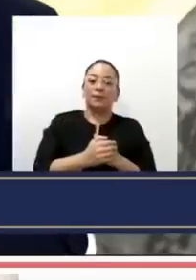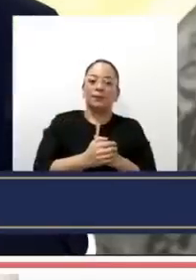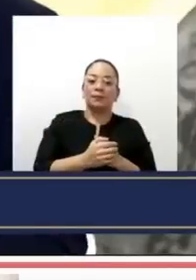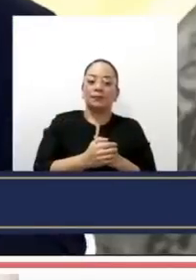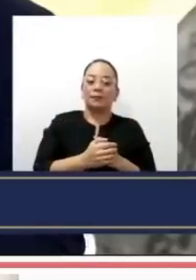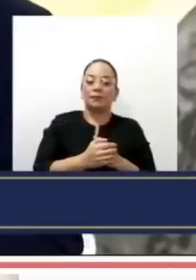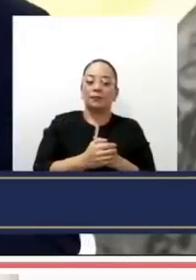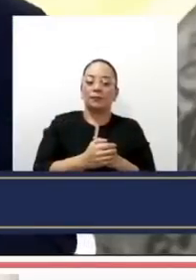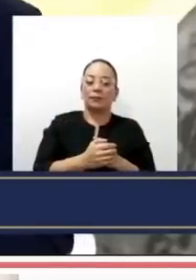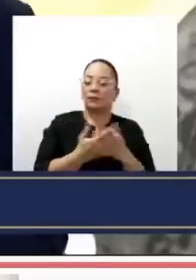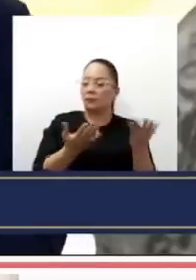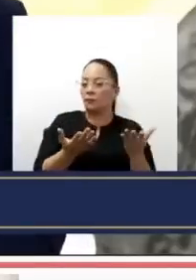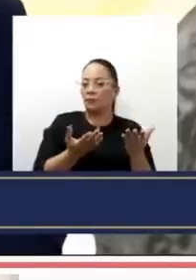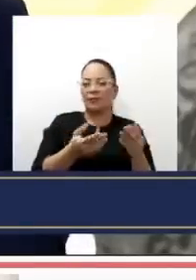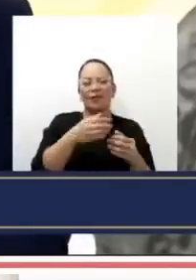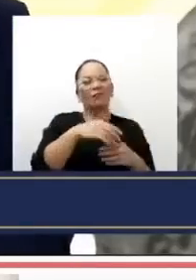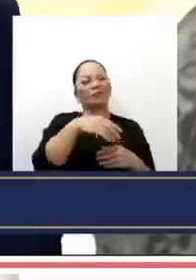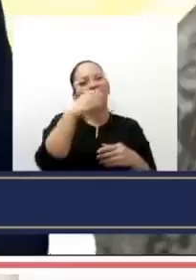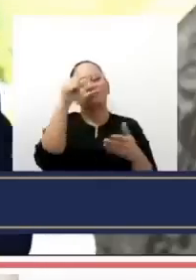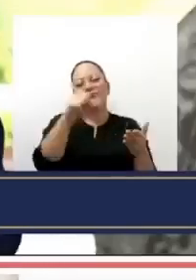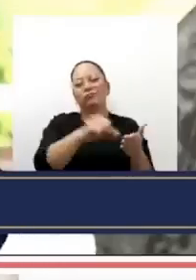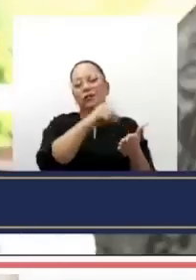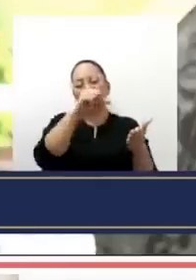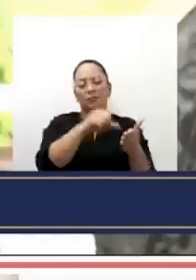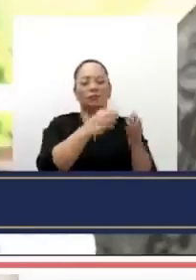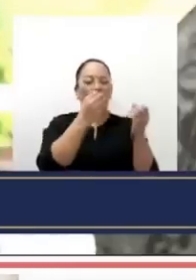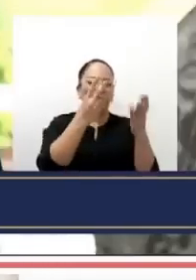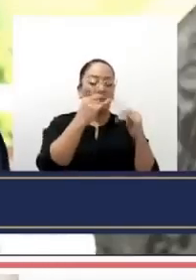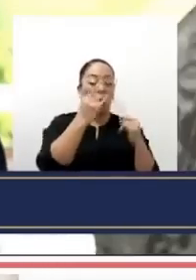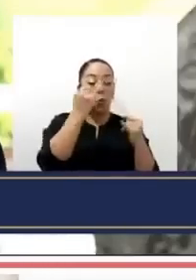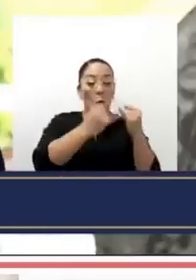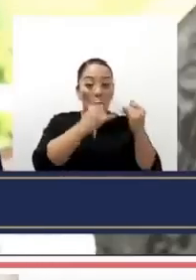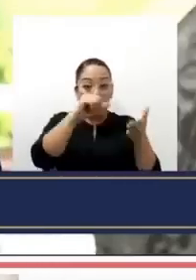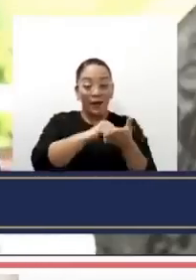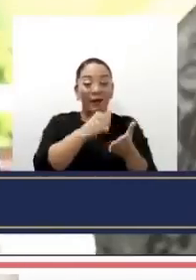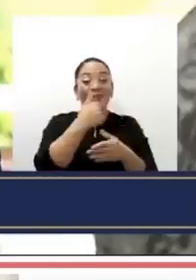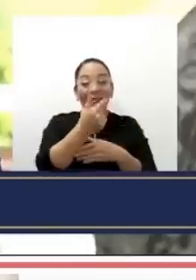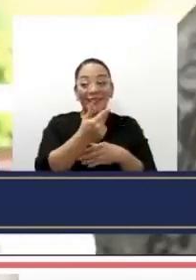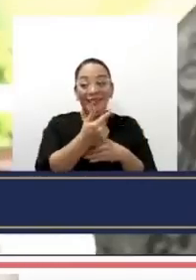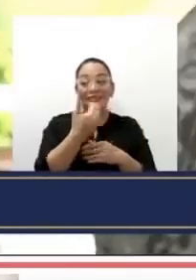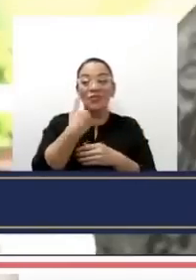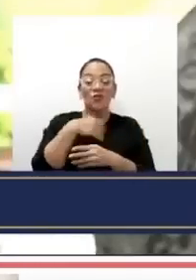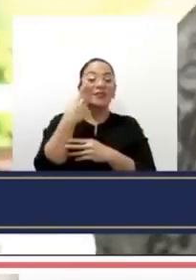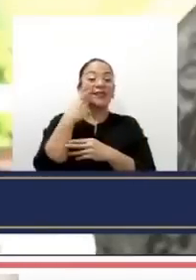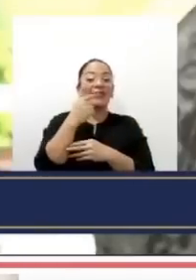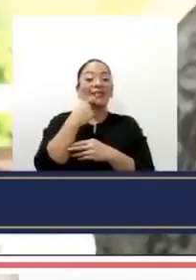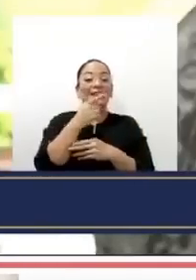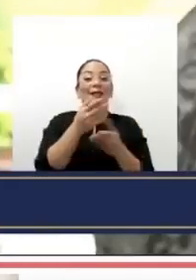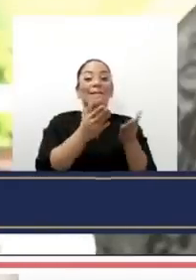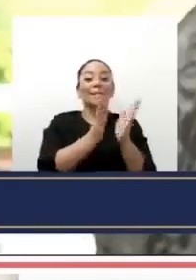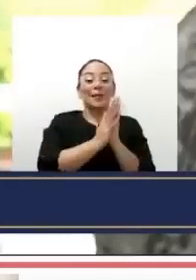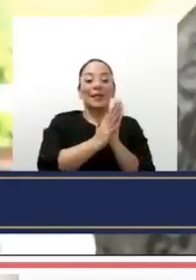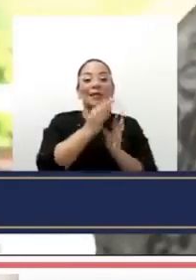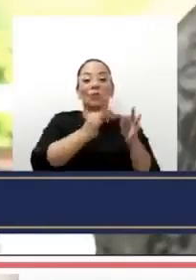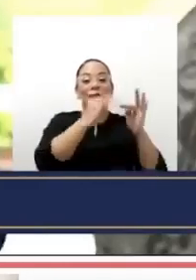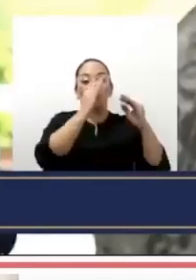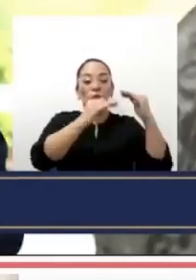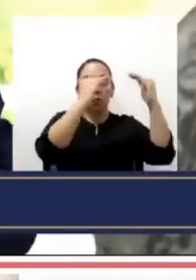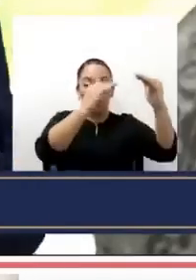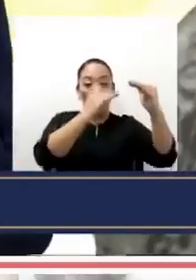son cientos de páginas, y la última página dice que el señor fiscal le pide al Tribunal Supremo